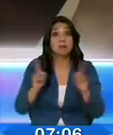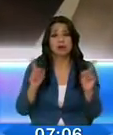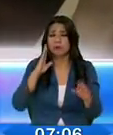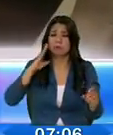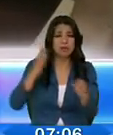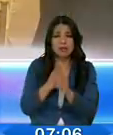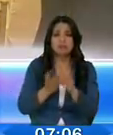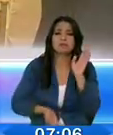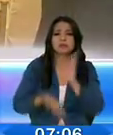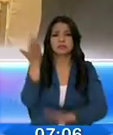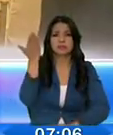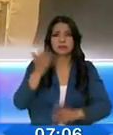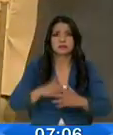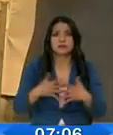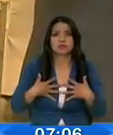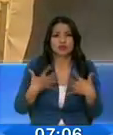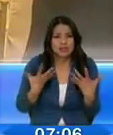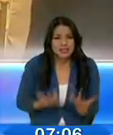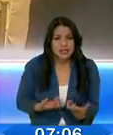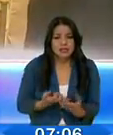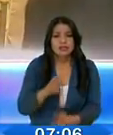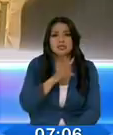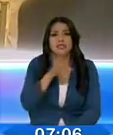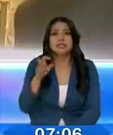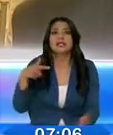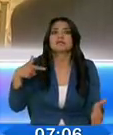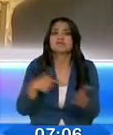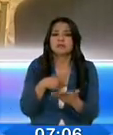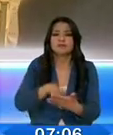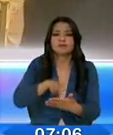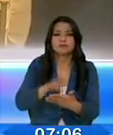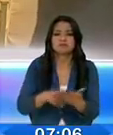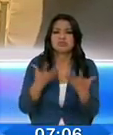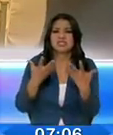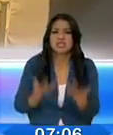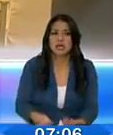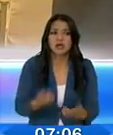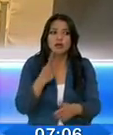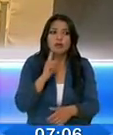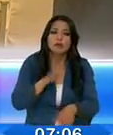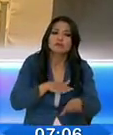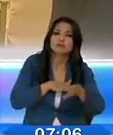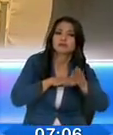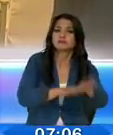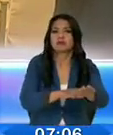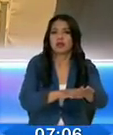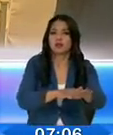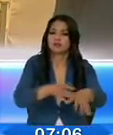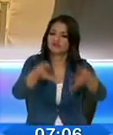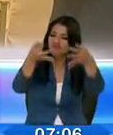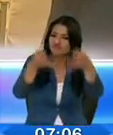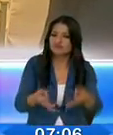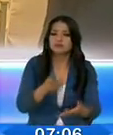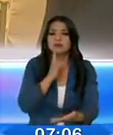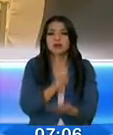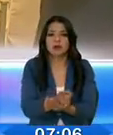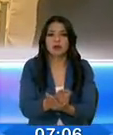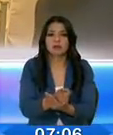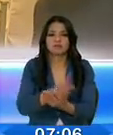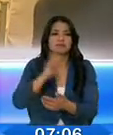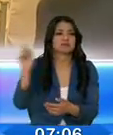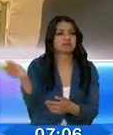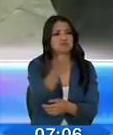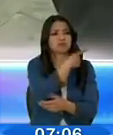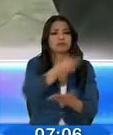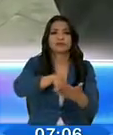es llegar a más. Quisiéramos llegar al menos a unas 300.000 firmas para poder tener la certeza y la garantía de que contamos con